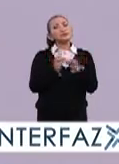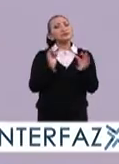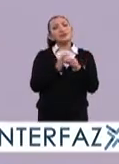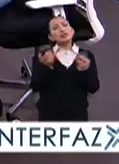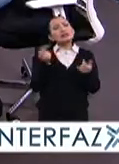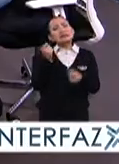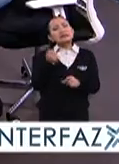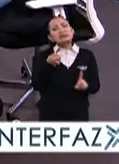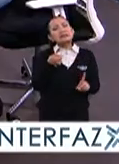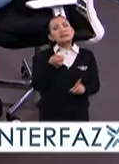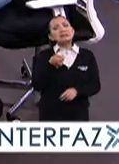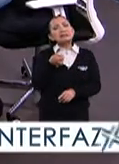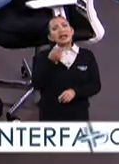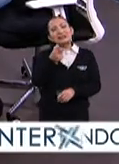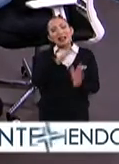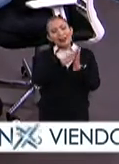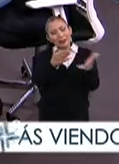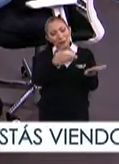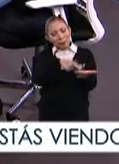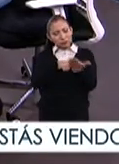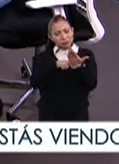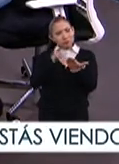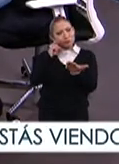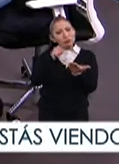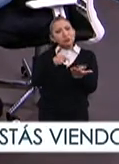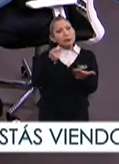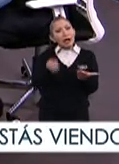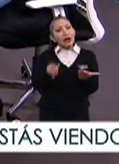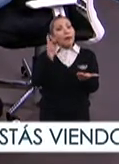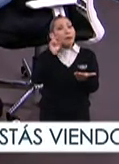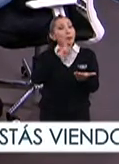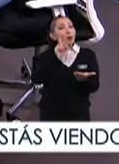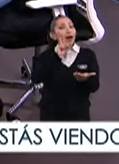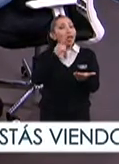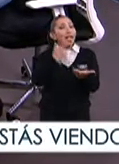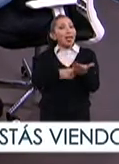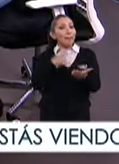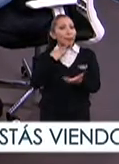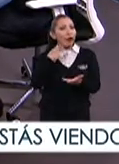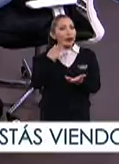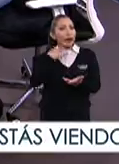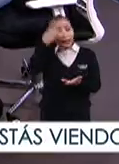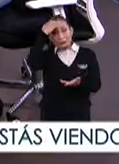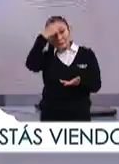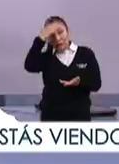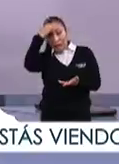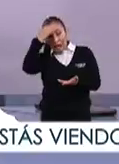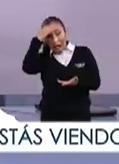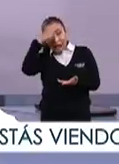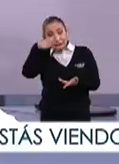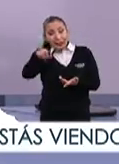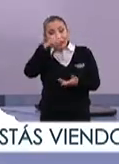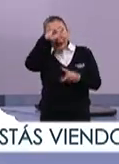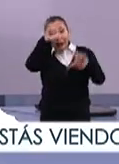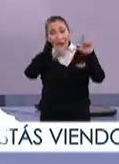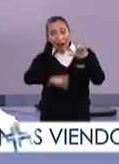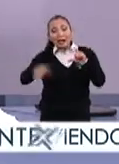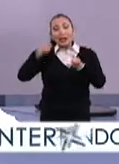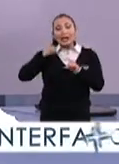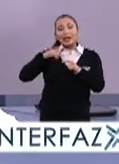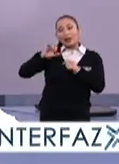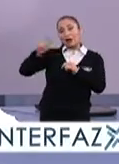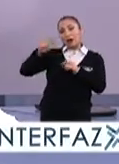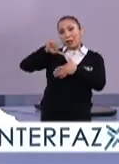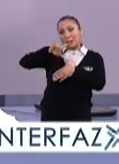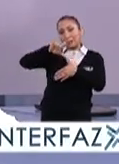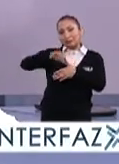un poco sobre este libro que nos estás presentando, Mujeres en la Política, experiencias nacionales y subnacionales